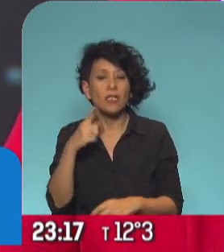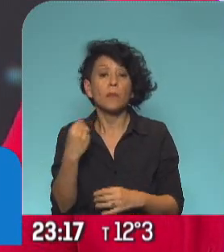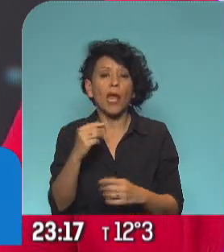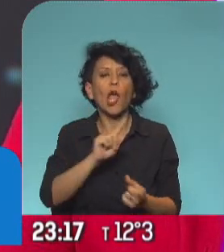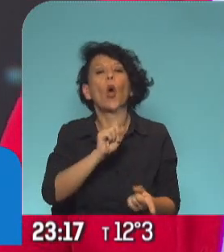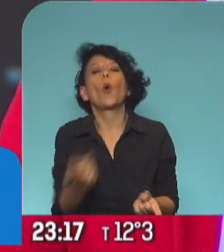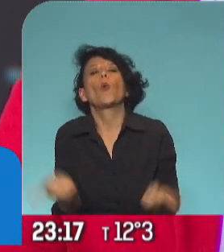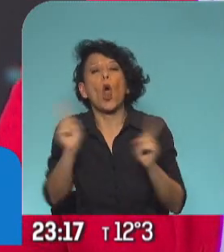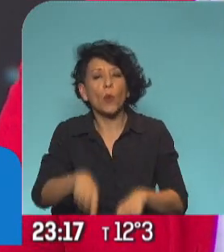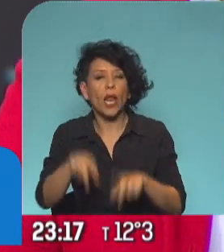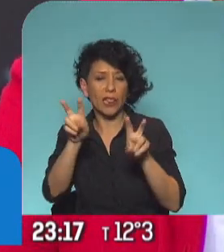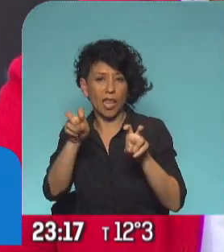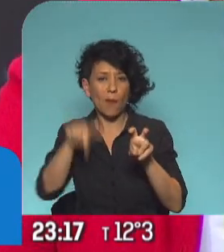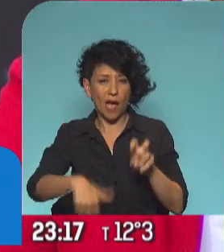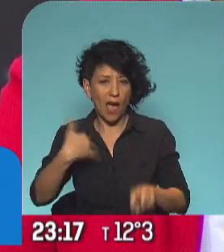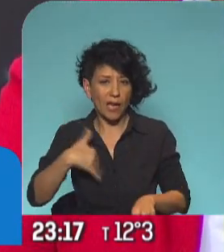Argentina y de nuevo...